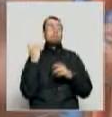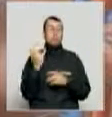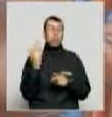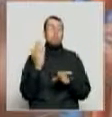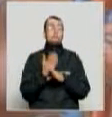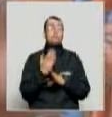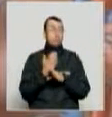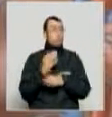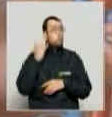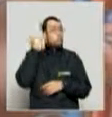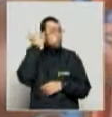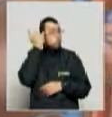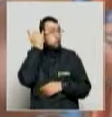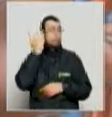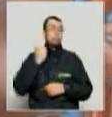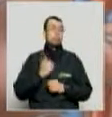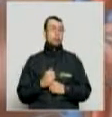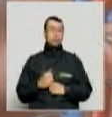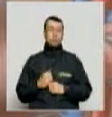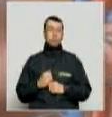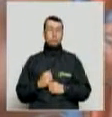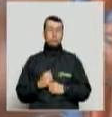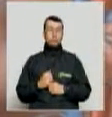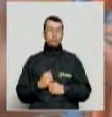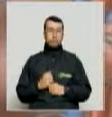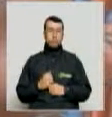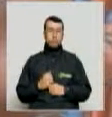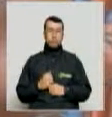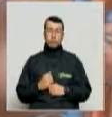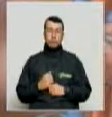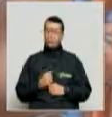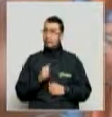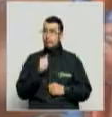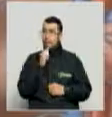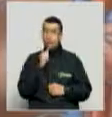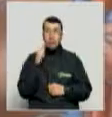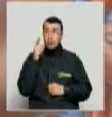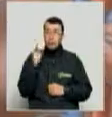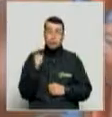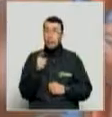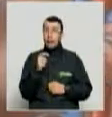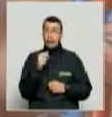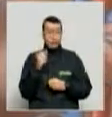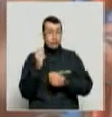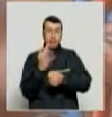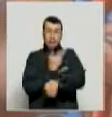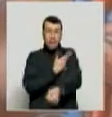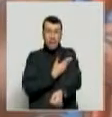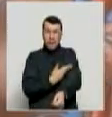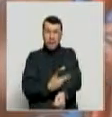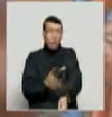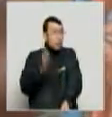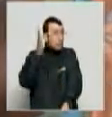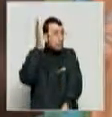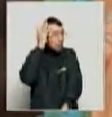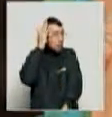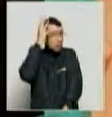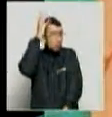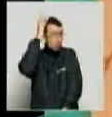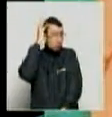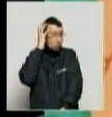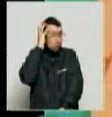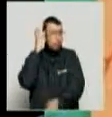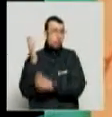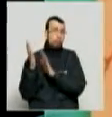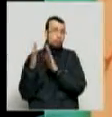cerebro. Esa presión no deja que le entre flujo de sangre a esos tejidos y ese pedazo de cerebro se muere